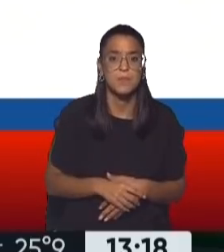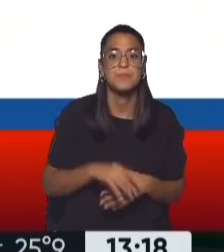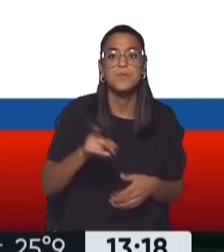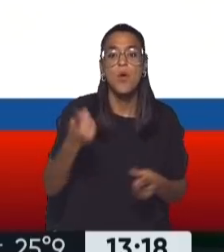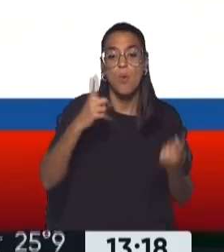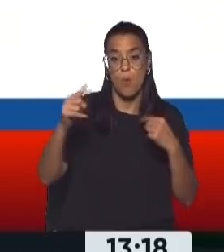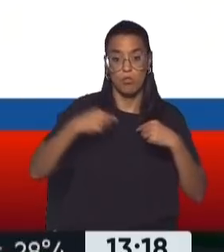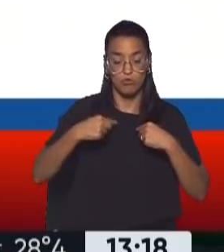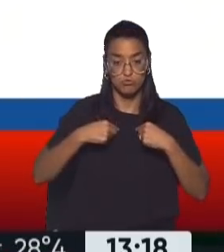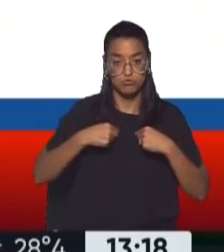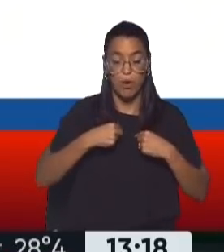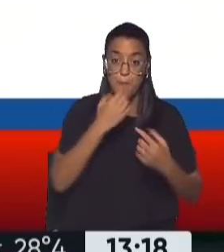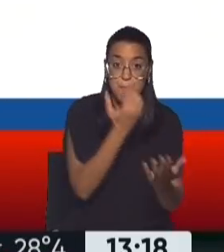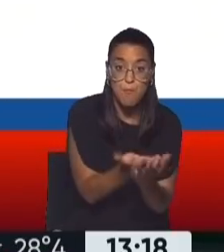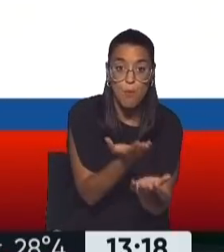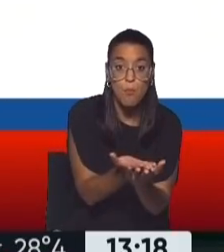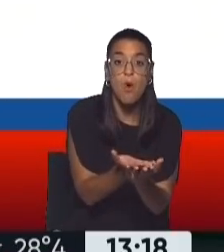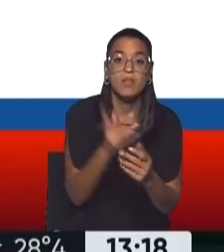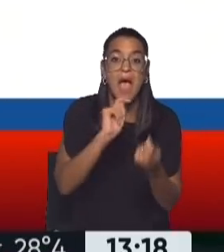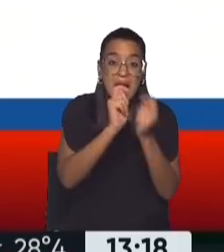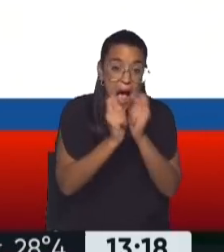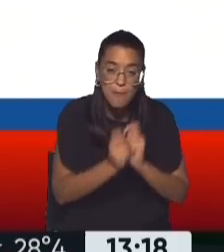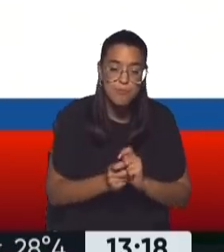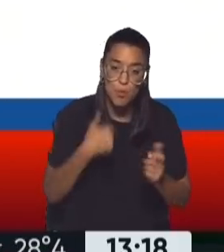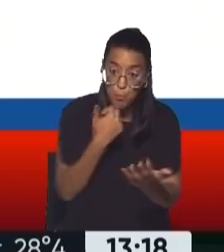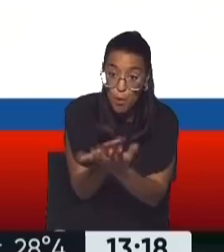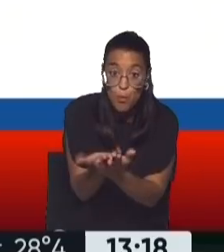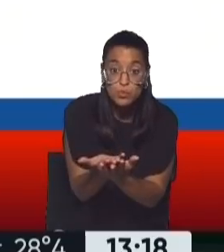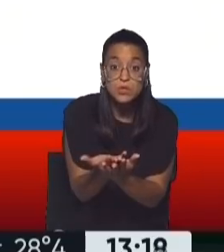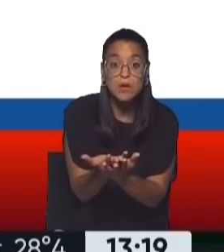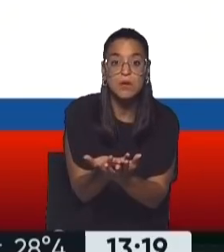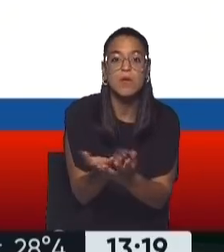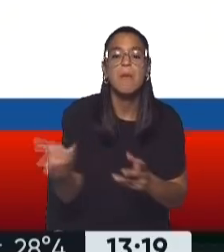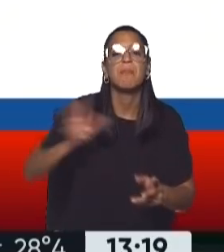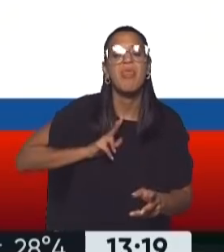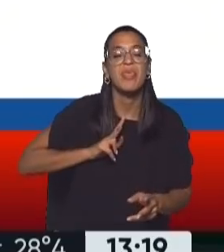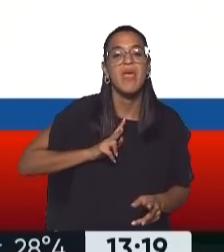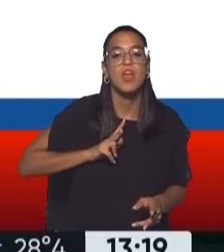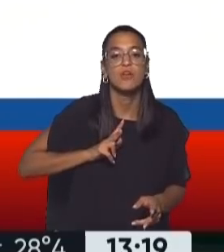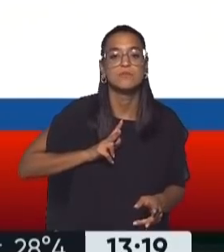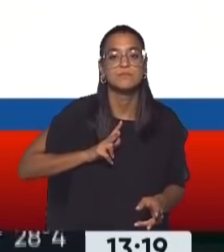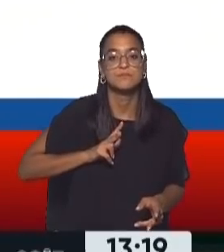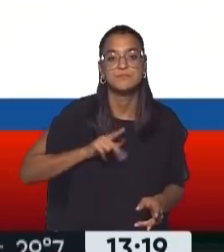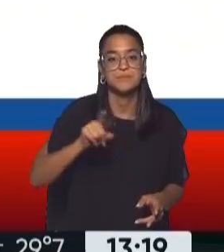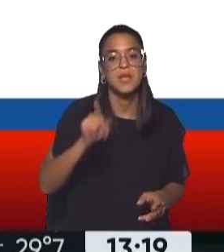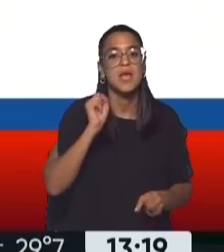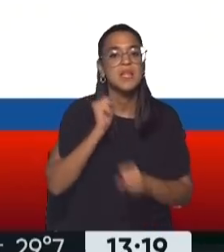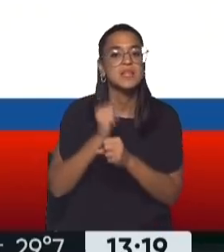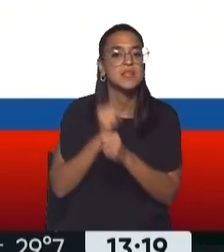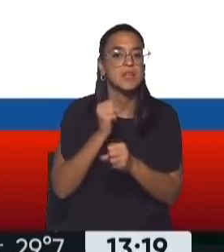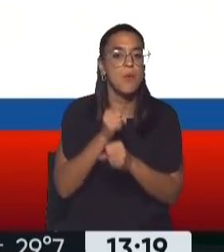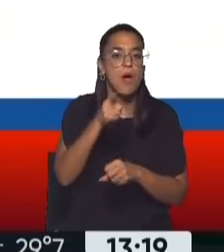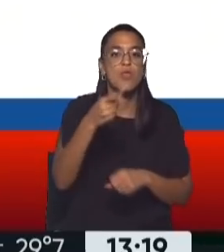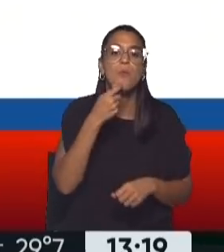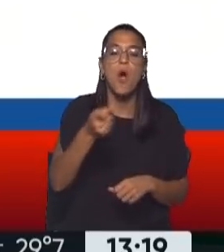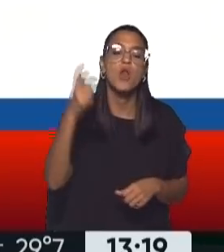cuando yo propuse modificaciones, lo que me dijeron es, está trabajando por la impunidad